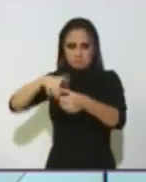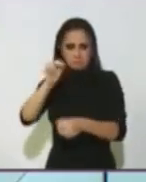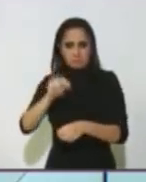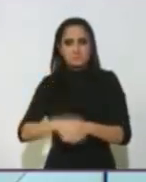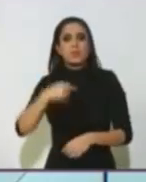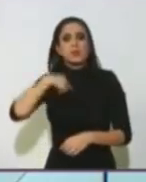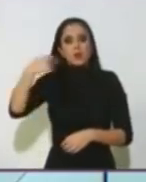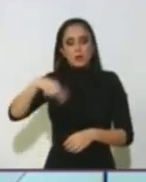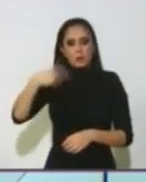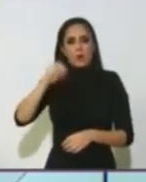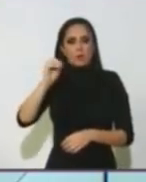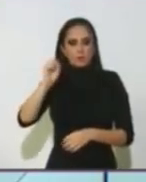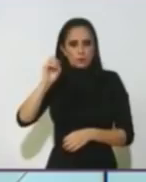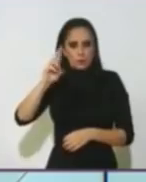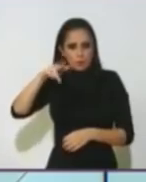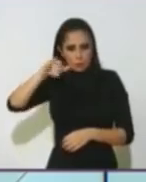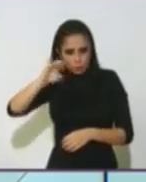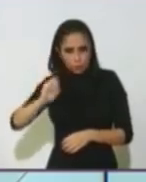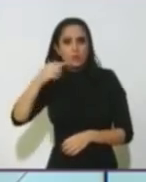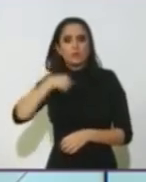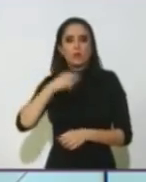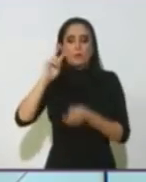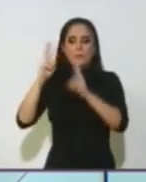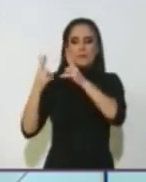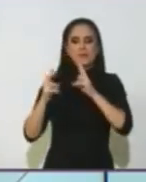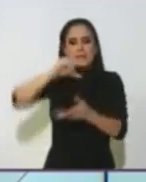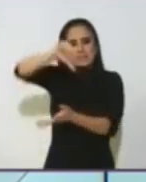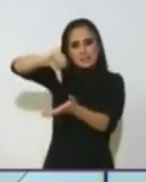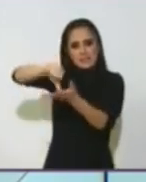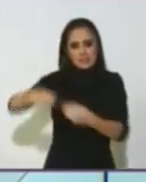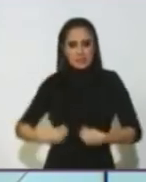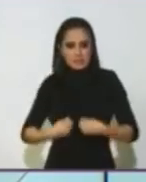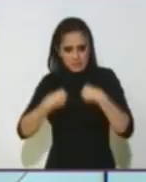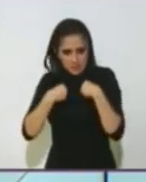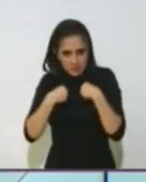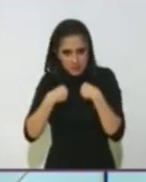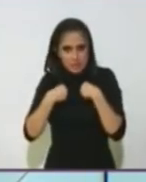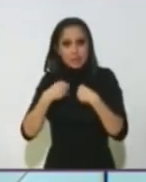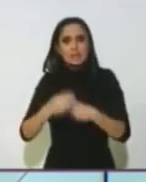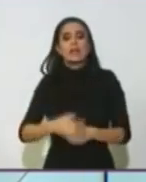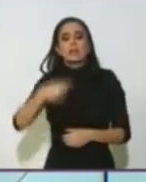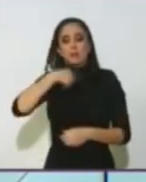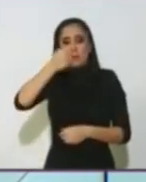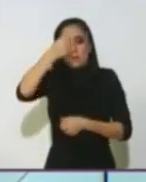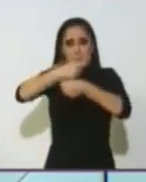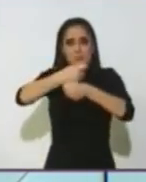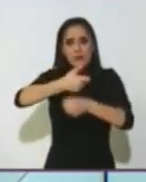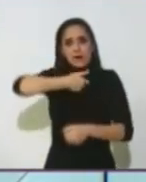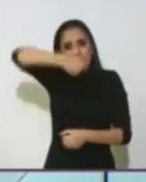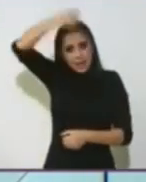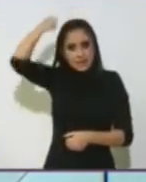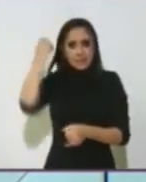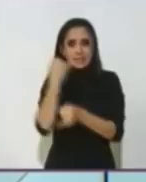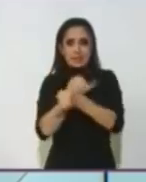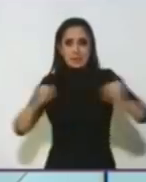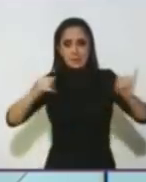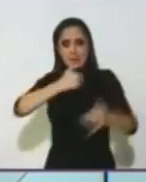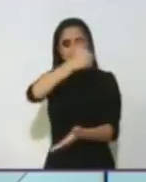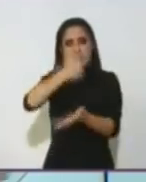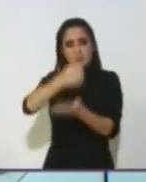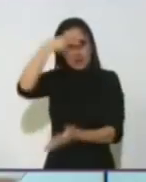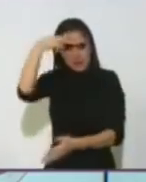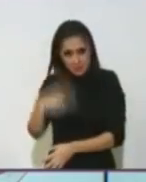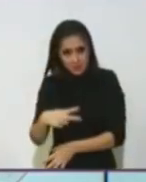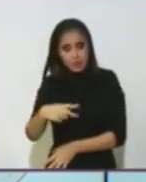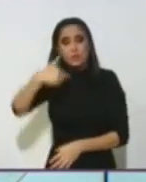nombre es glorioso vio soy vecina de la colonia centro y soy la primera candidata independiente en la ciudad de mexico el